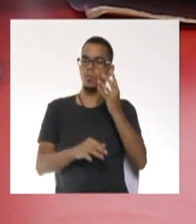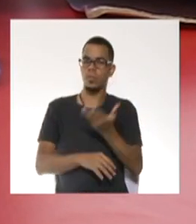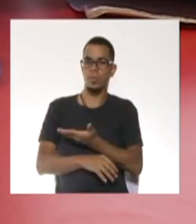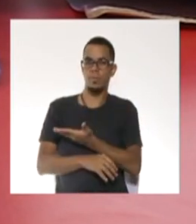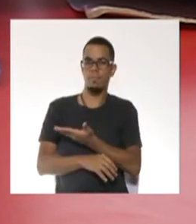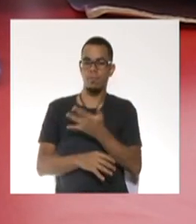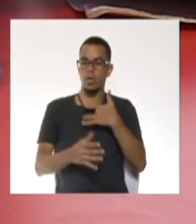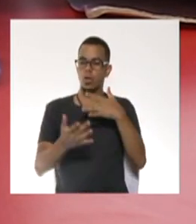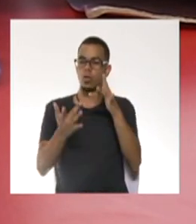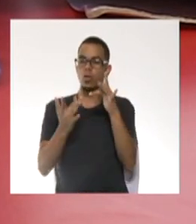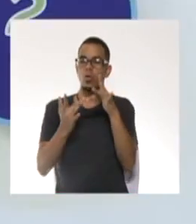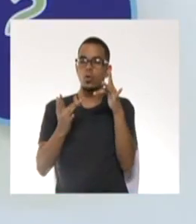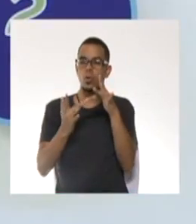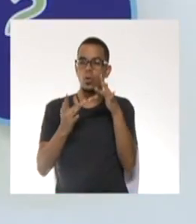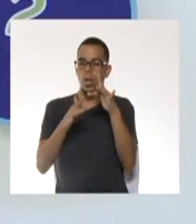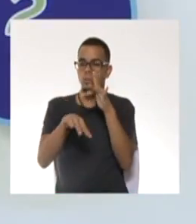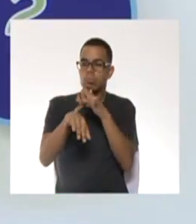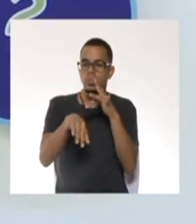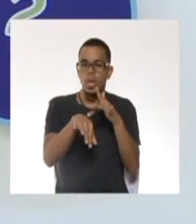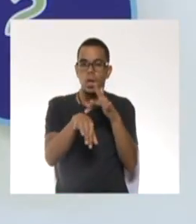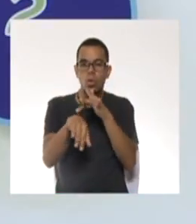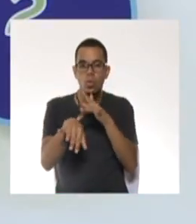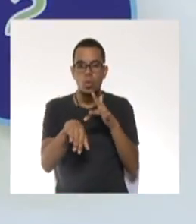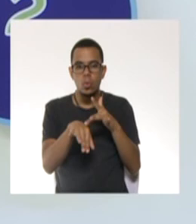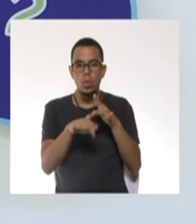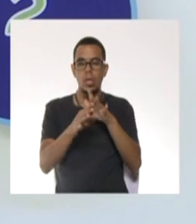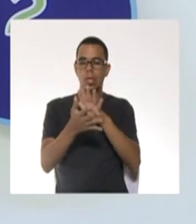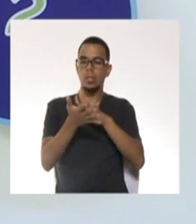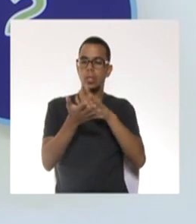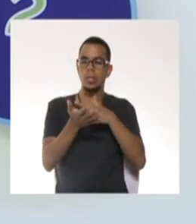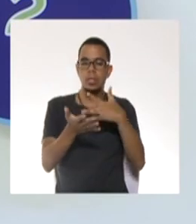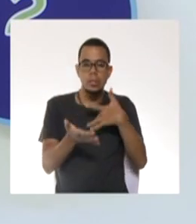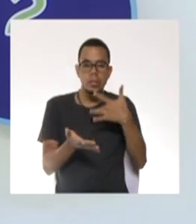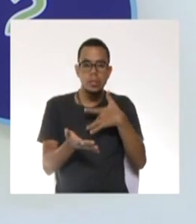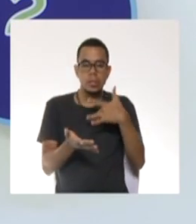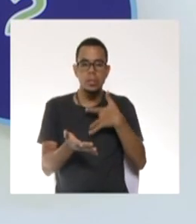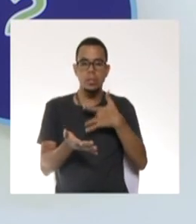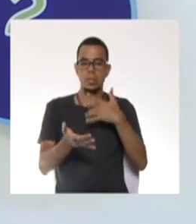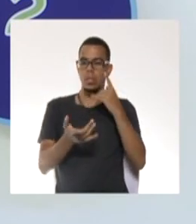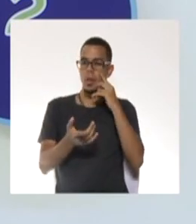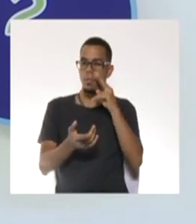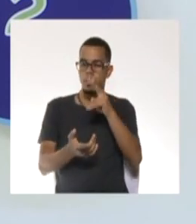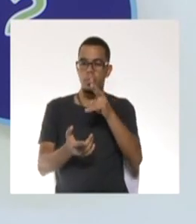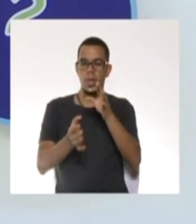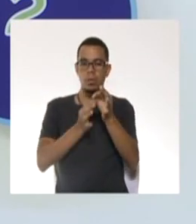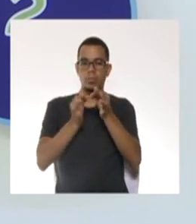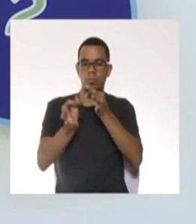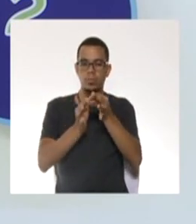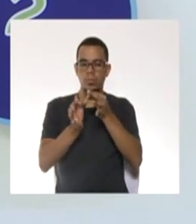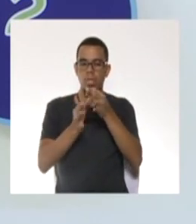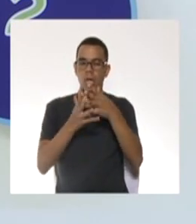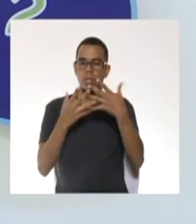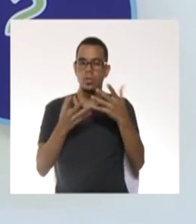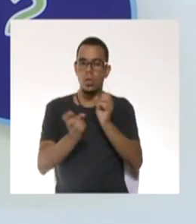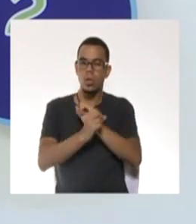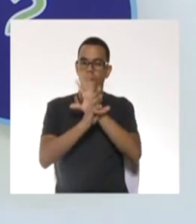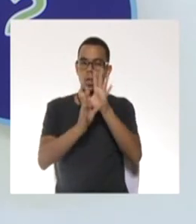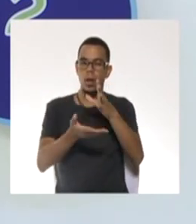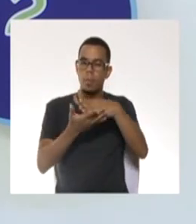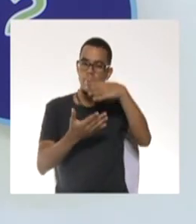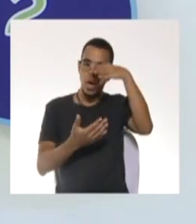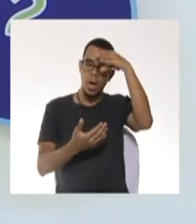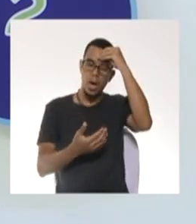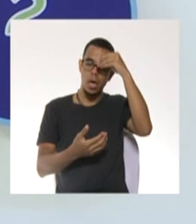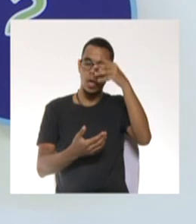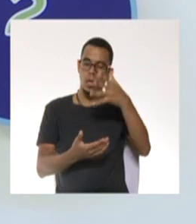poder tocar, rastrear, en el caso de, por supuesto, contar con la presencia de algún estudiante con